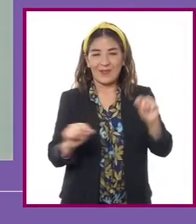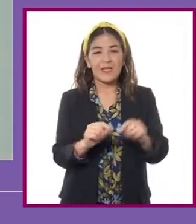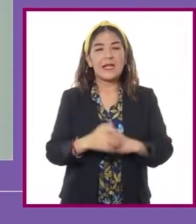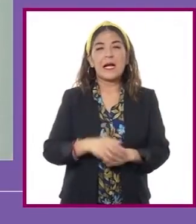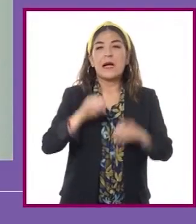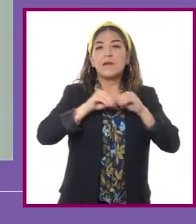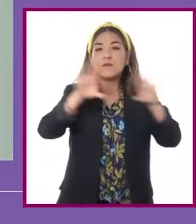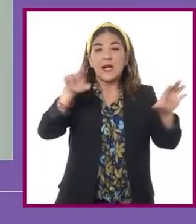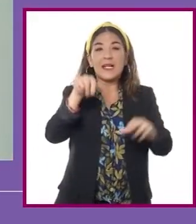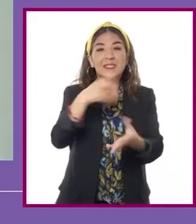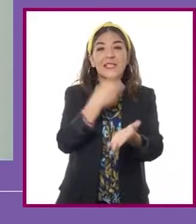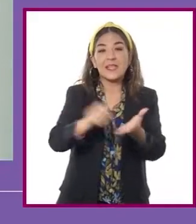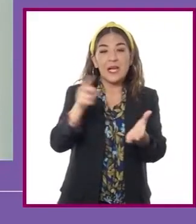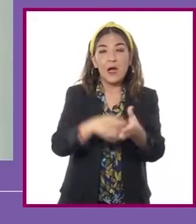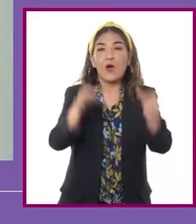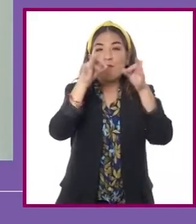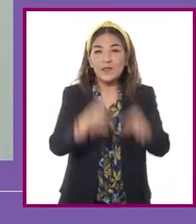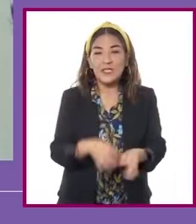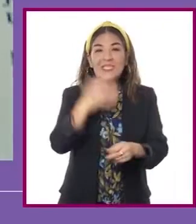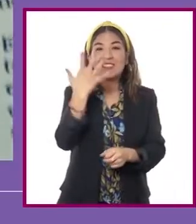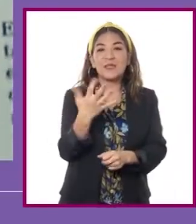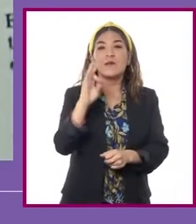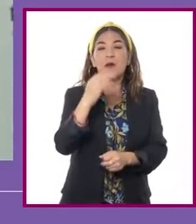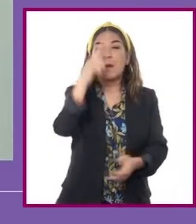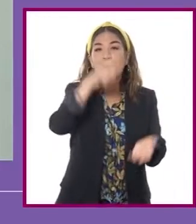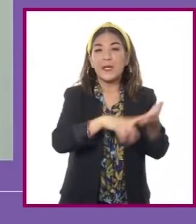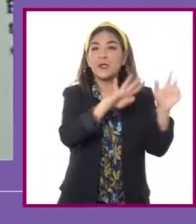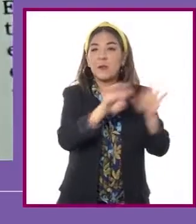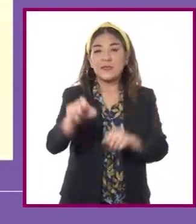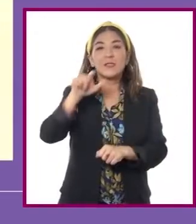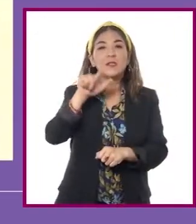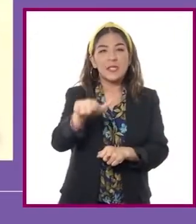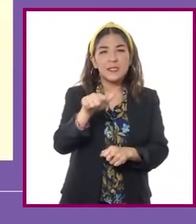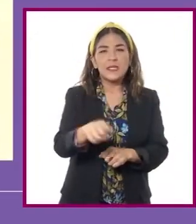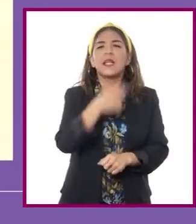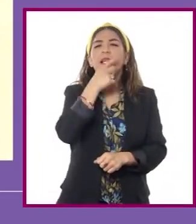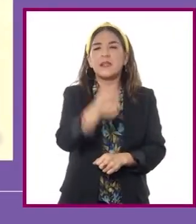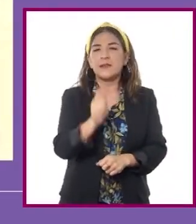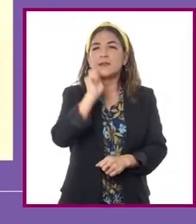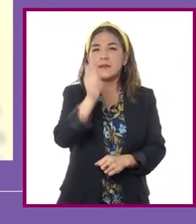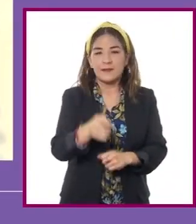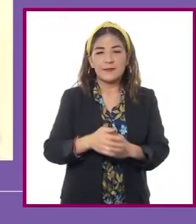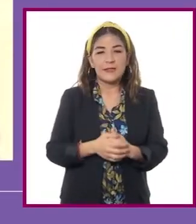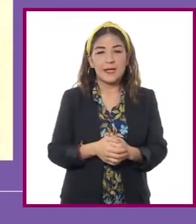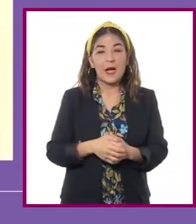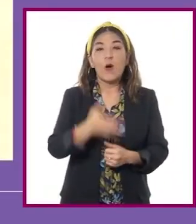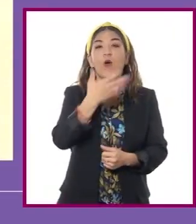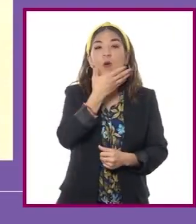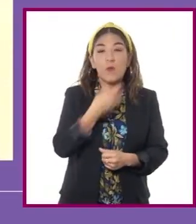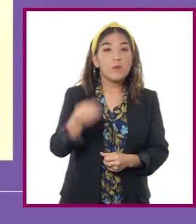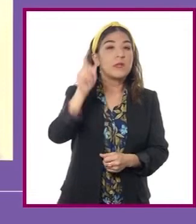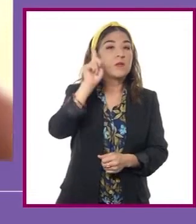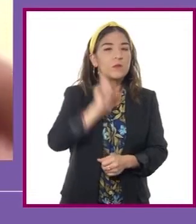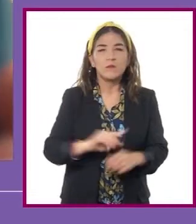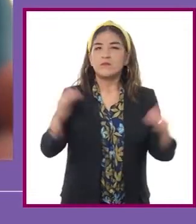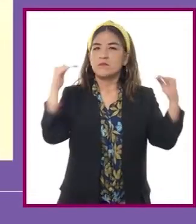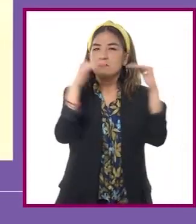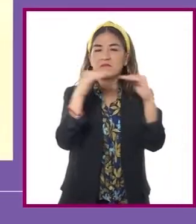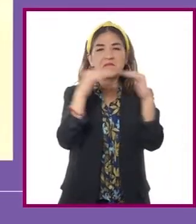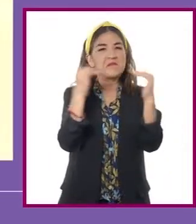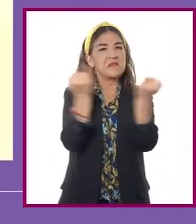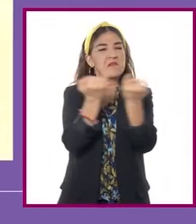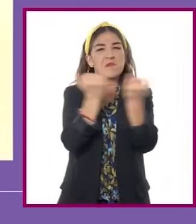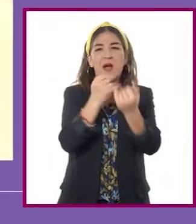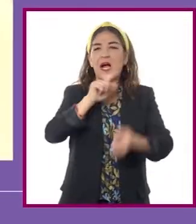publicada en el Diario Oficial del 5 de febrero de 1917, se establece que el varón y la mujer son iguales ante la